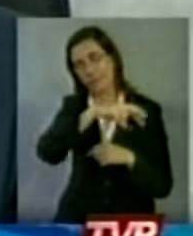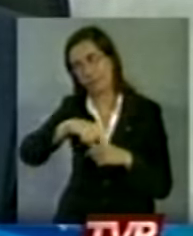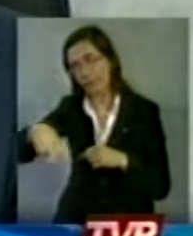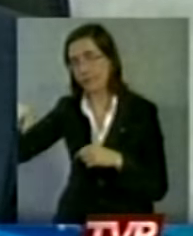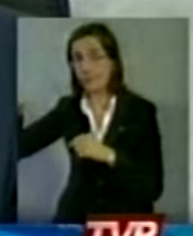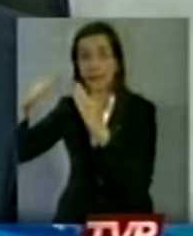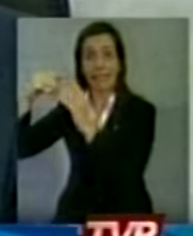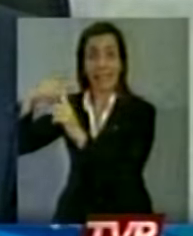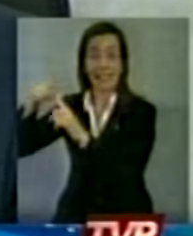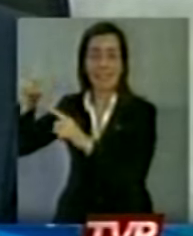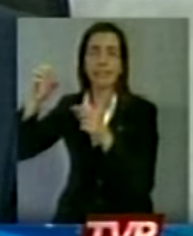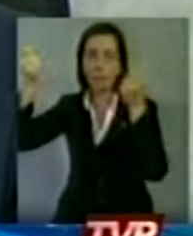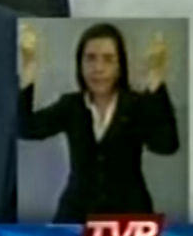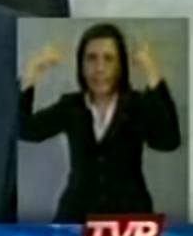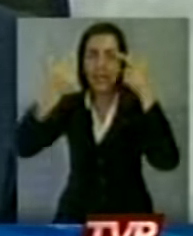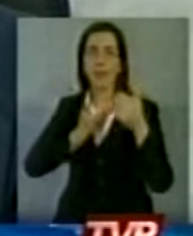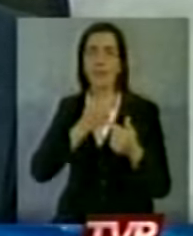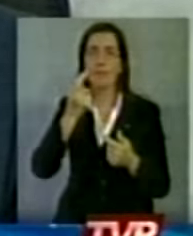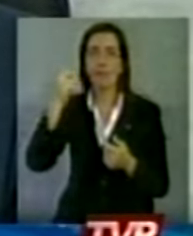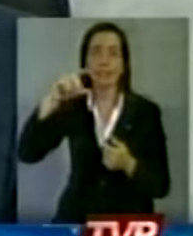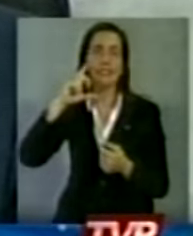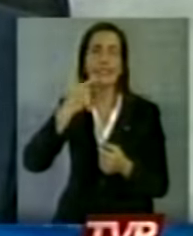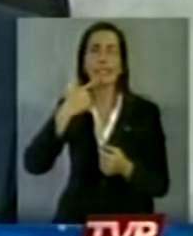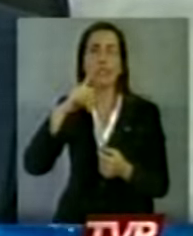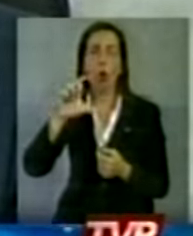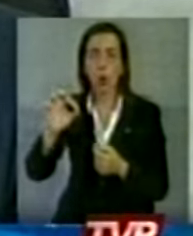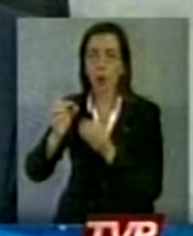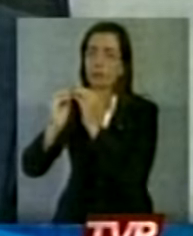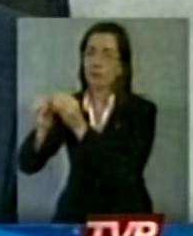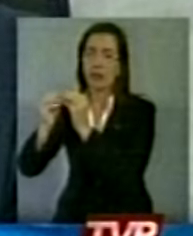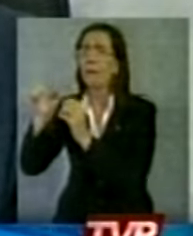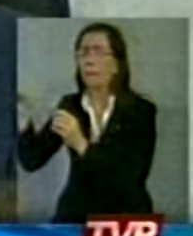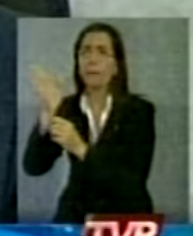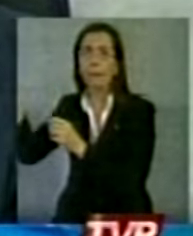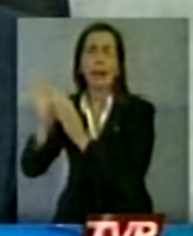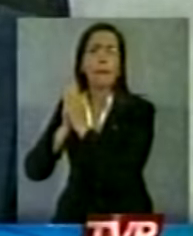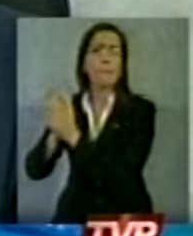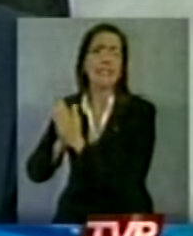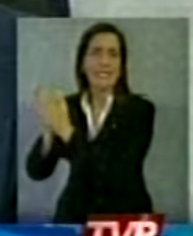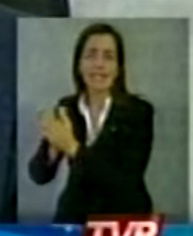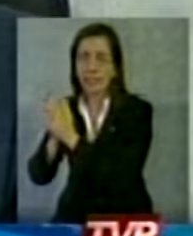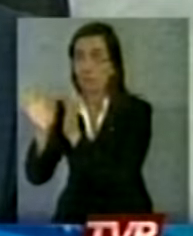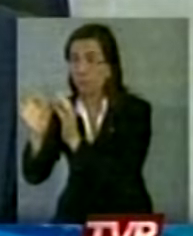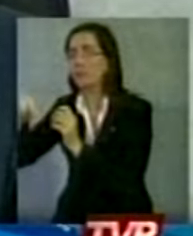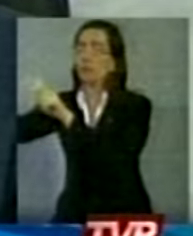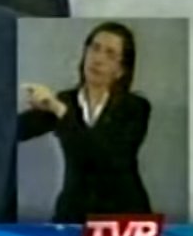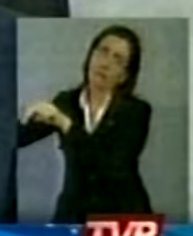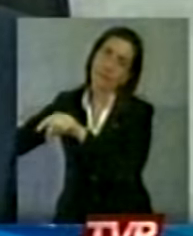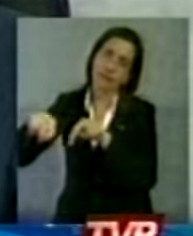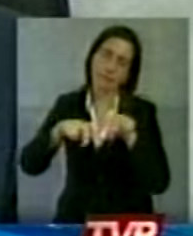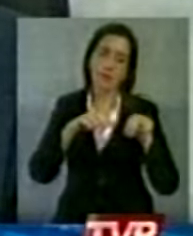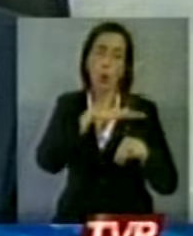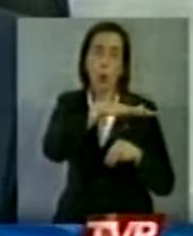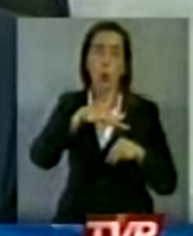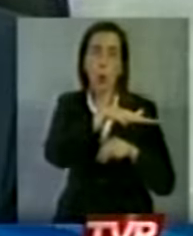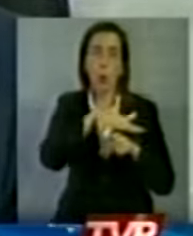la iglesia de San Francisco, para decir la misa del Espíritu Santo y retornar luego a